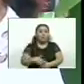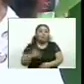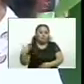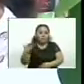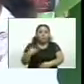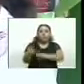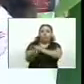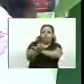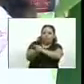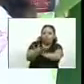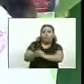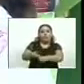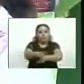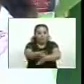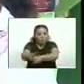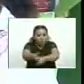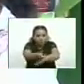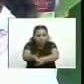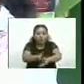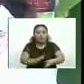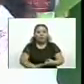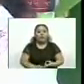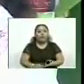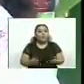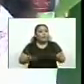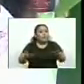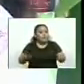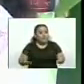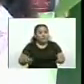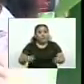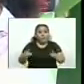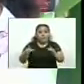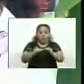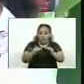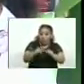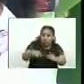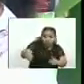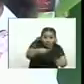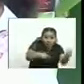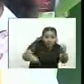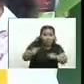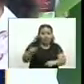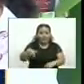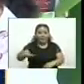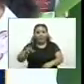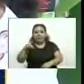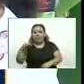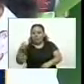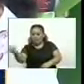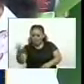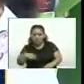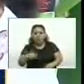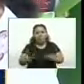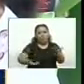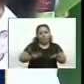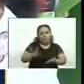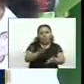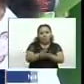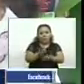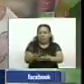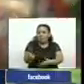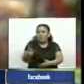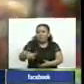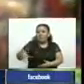recomendaciones de bomberos, verdad, lo principal, y a la población tecleña le invitamos a que venga acá a comprar, estamos ubicados acá en el sector del